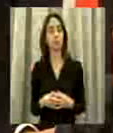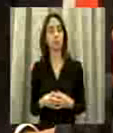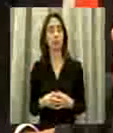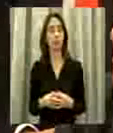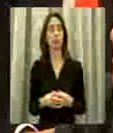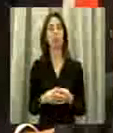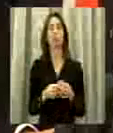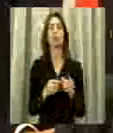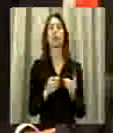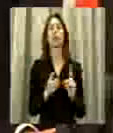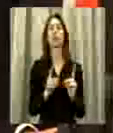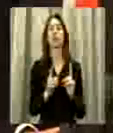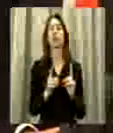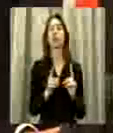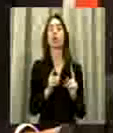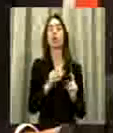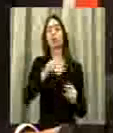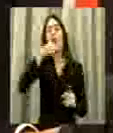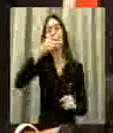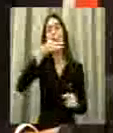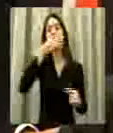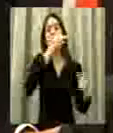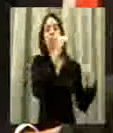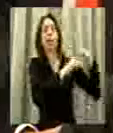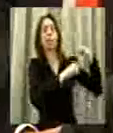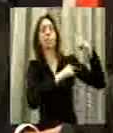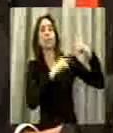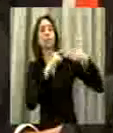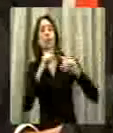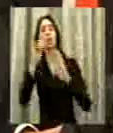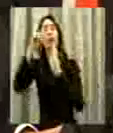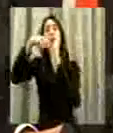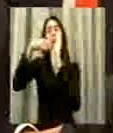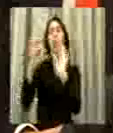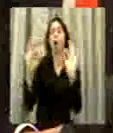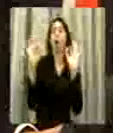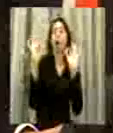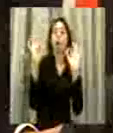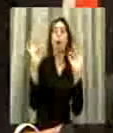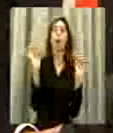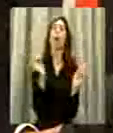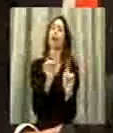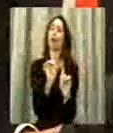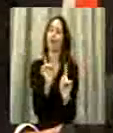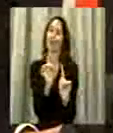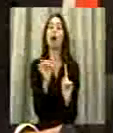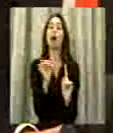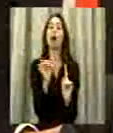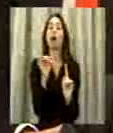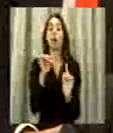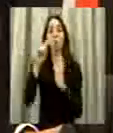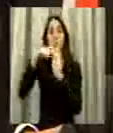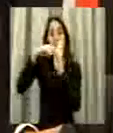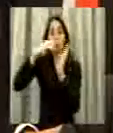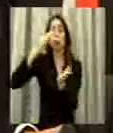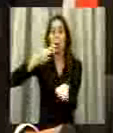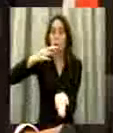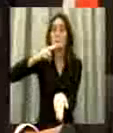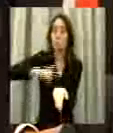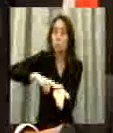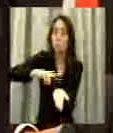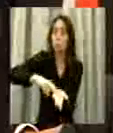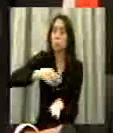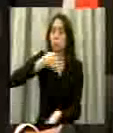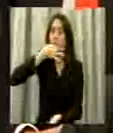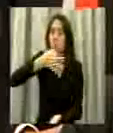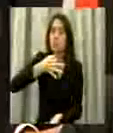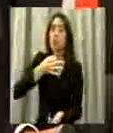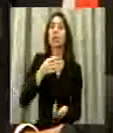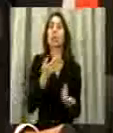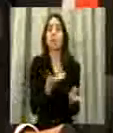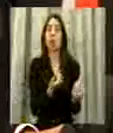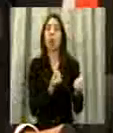no es hacer una historia o contar la película en colores, esta es la película correcta, la película que tiene nuestra economía, el hecho de